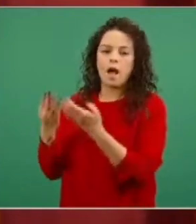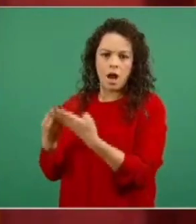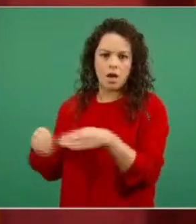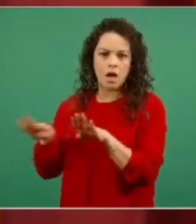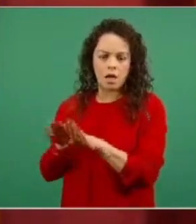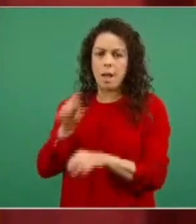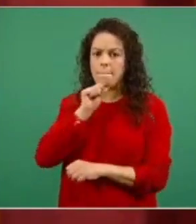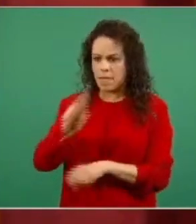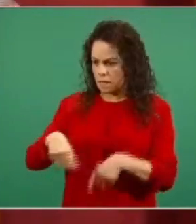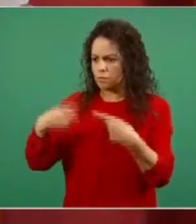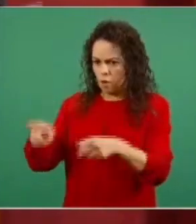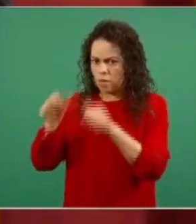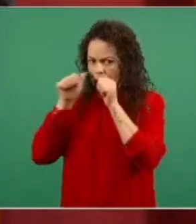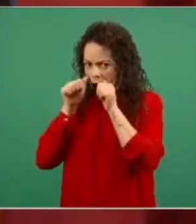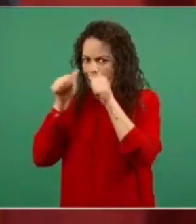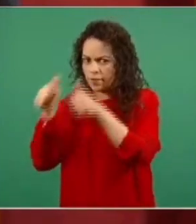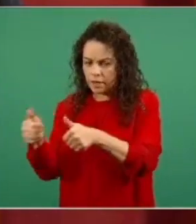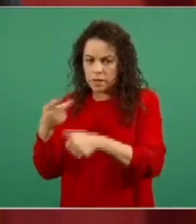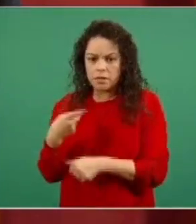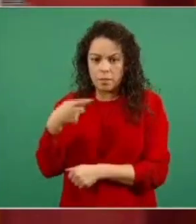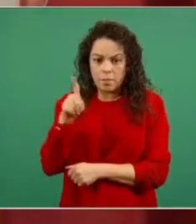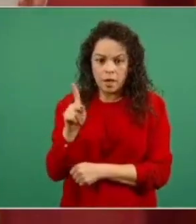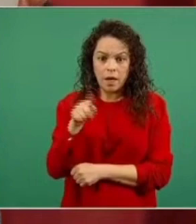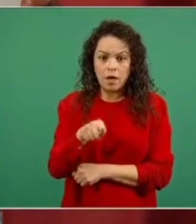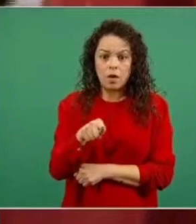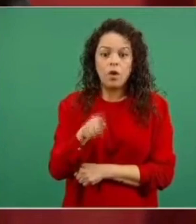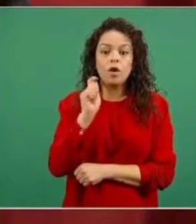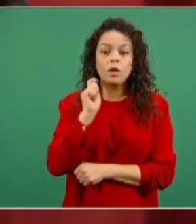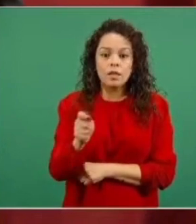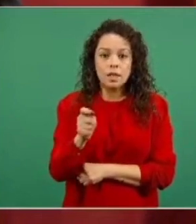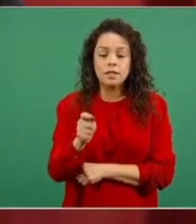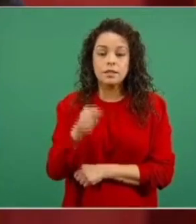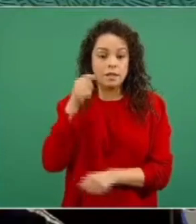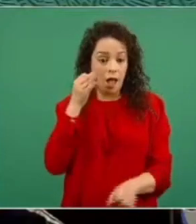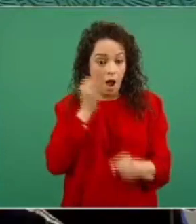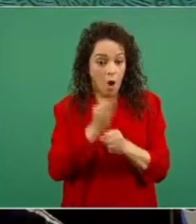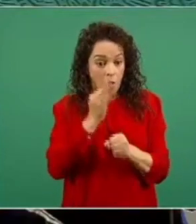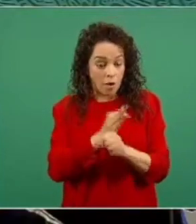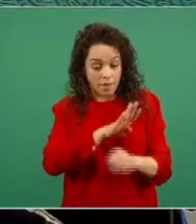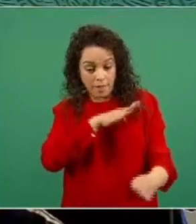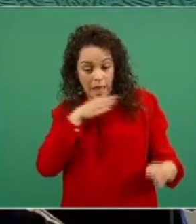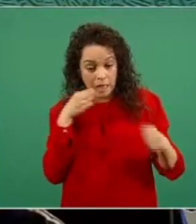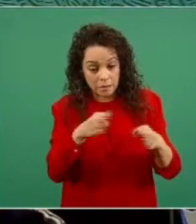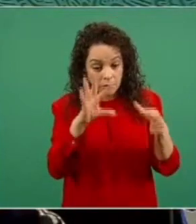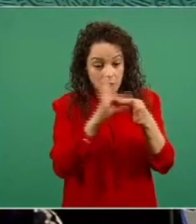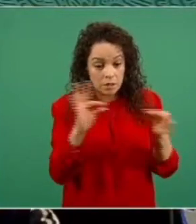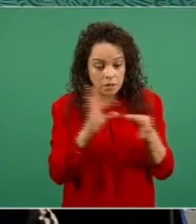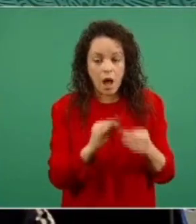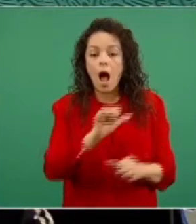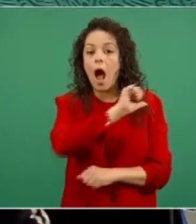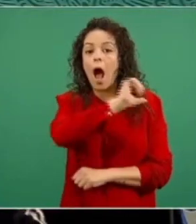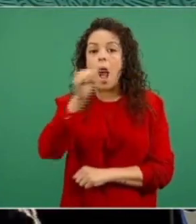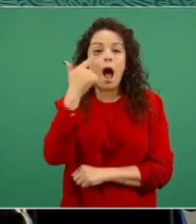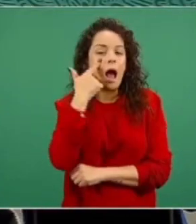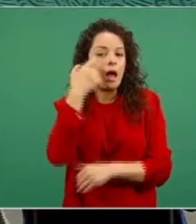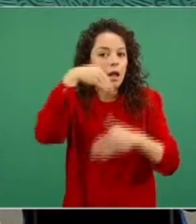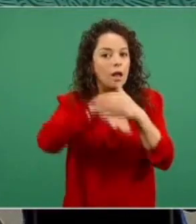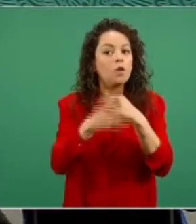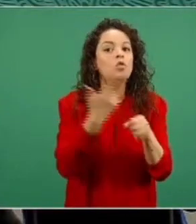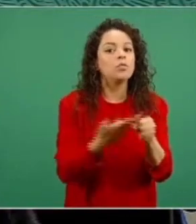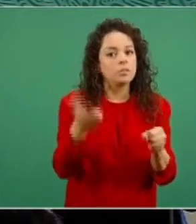atención, pero esto se refiere a la atención hospitalaria específicamente. Y durante las